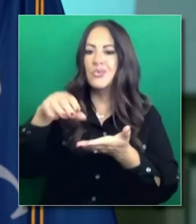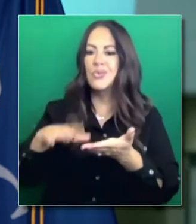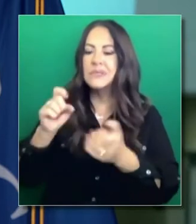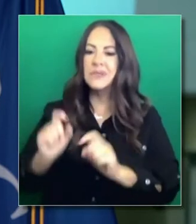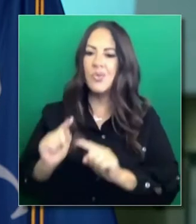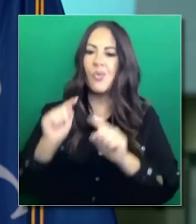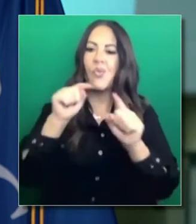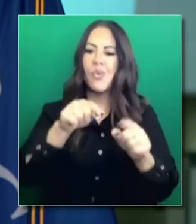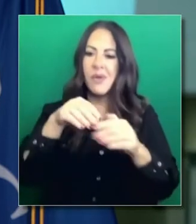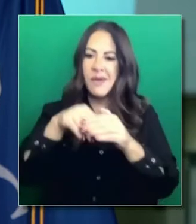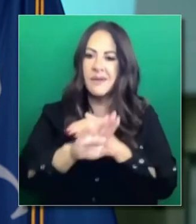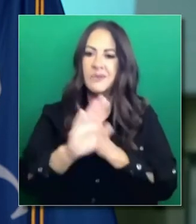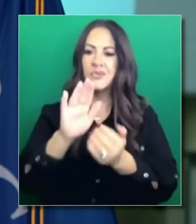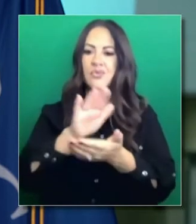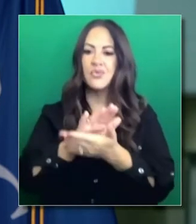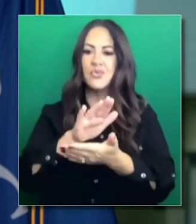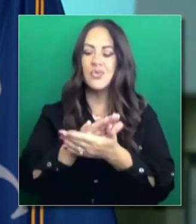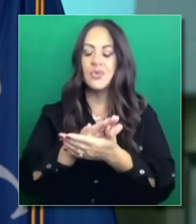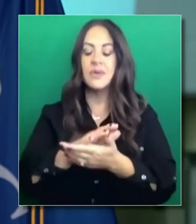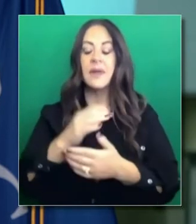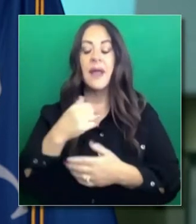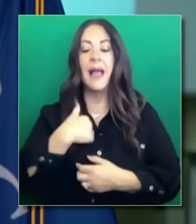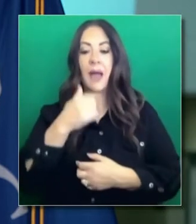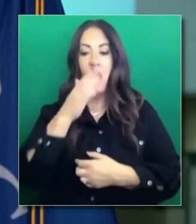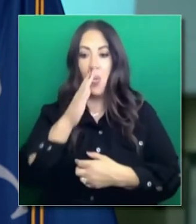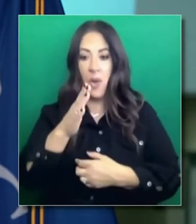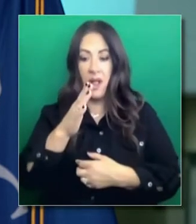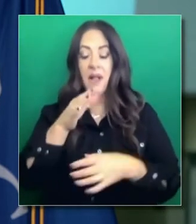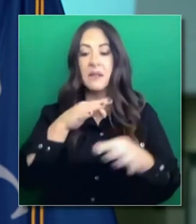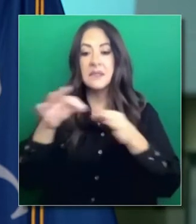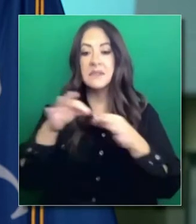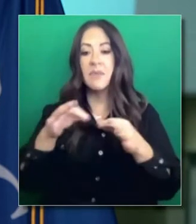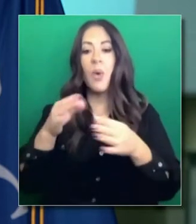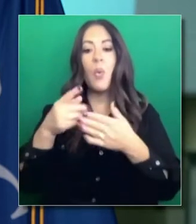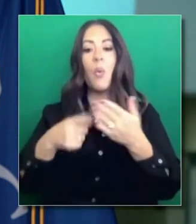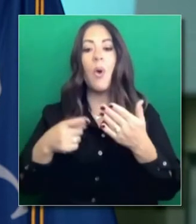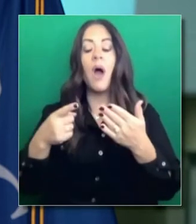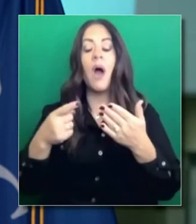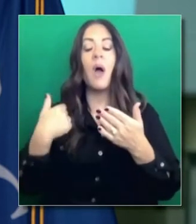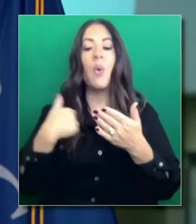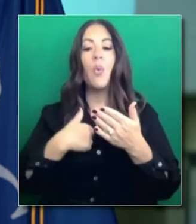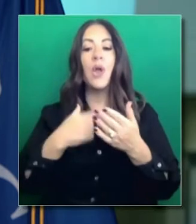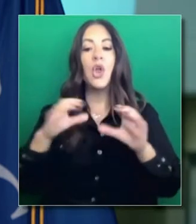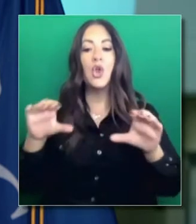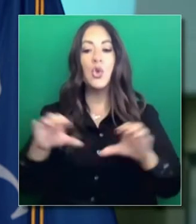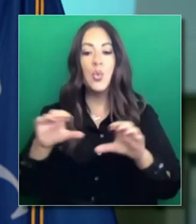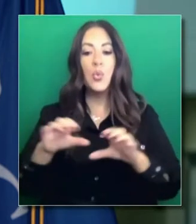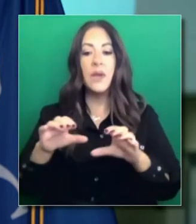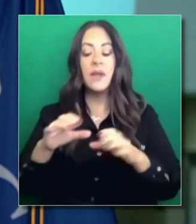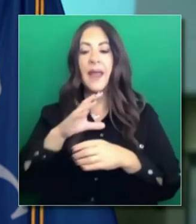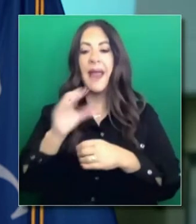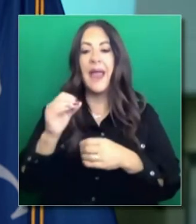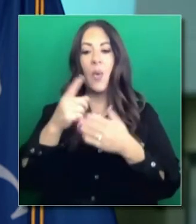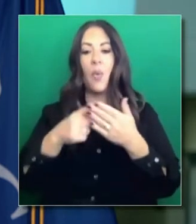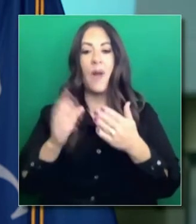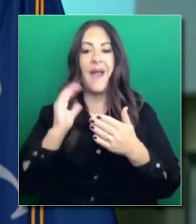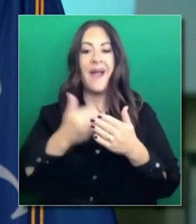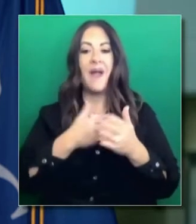aulas escolares. Hablaremos un poco de lo que hacemos actualmente y hoy anunciaremos de lo que proponemos